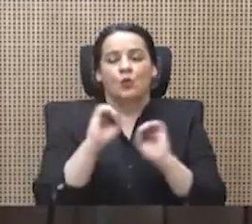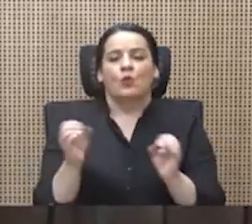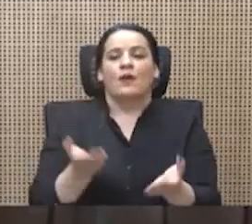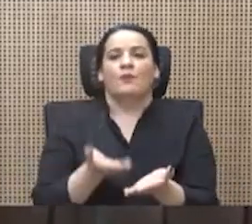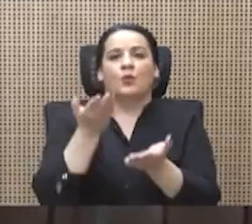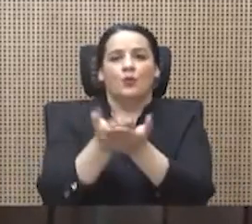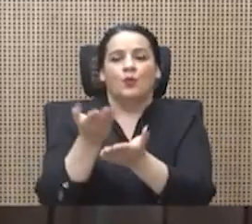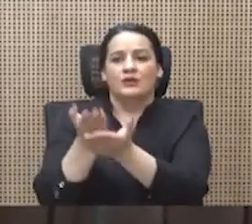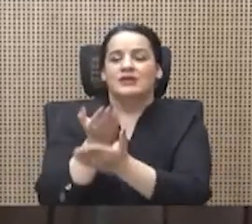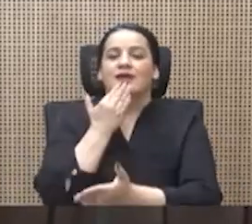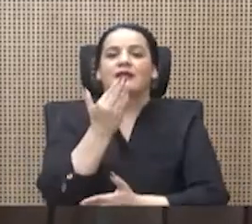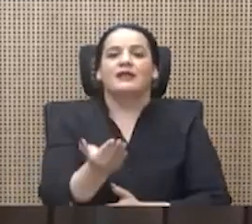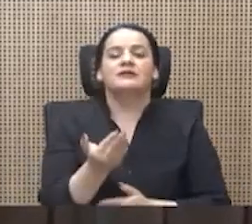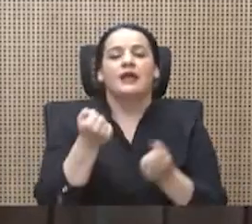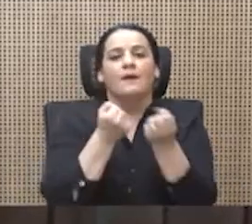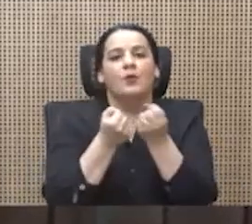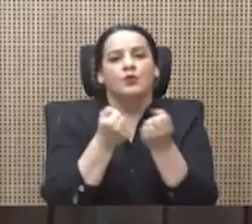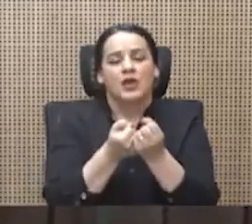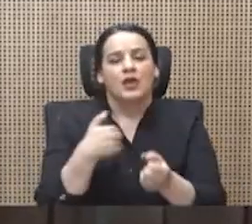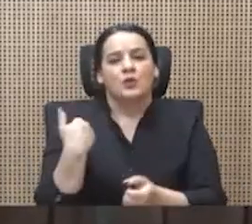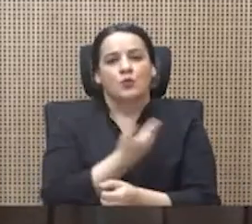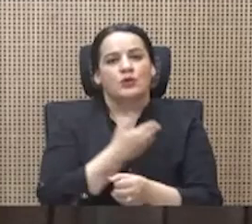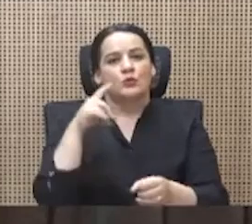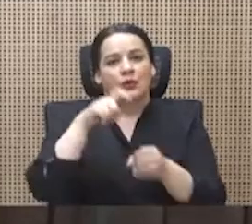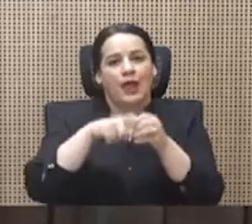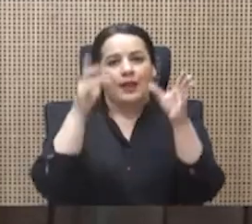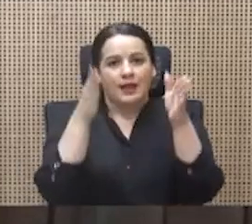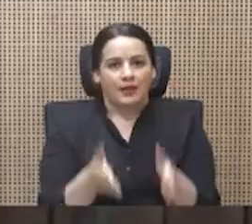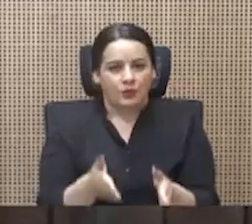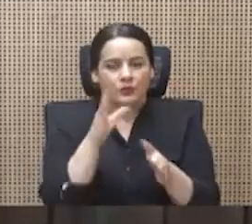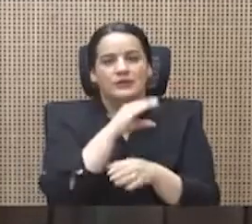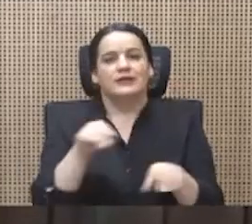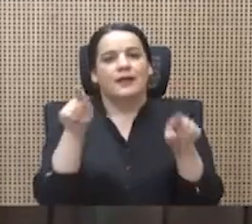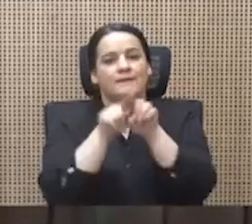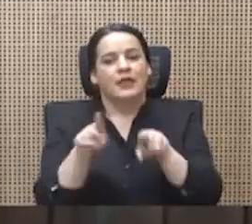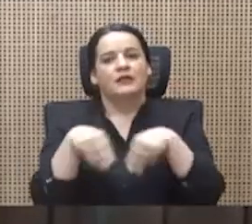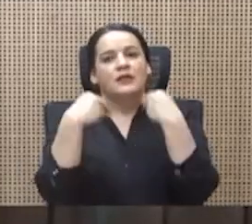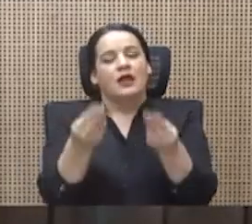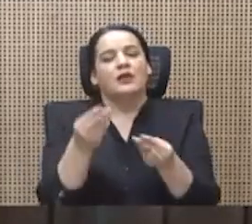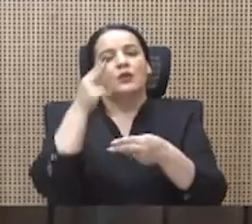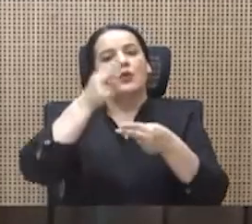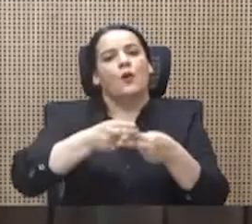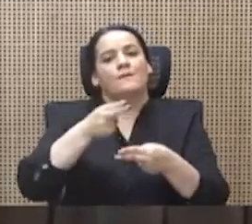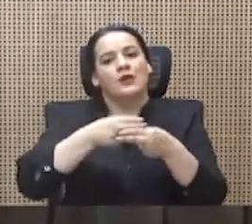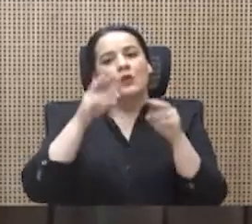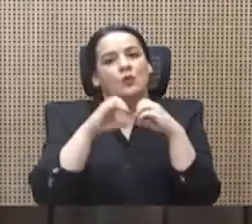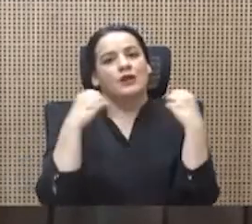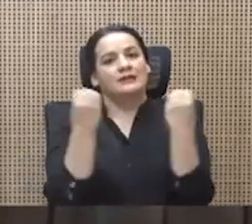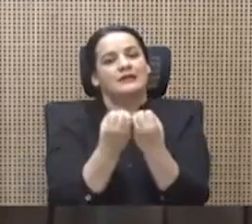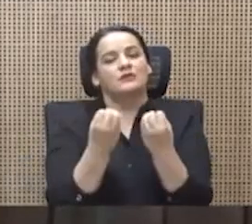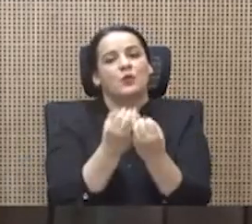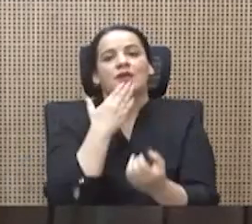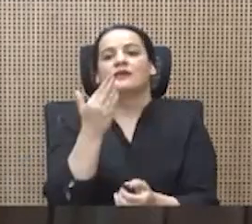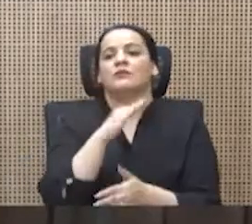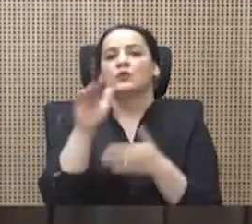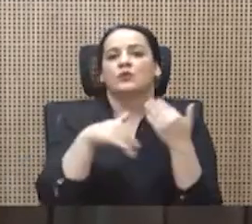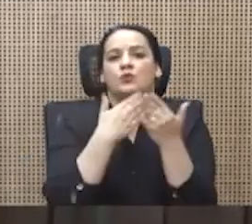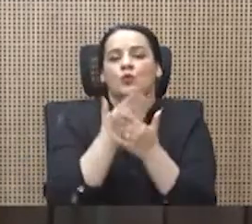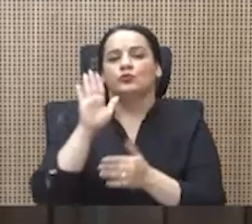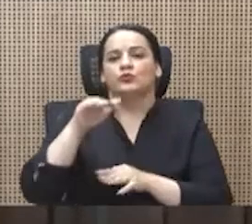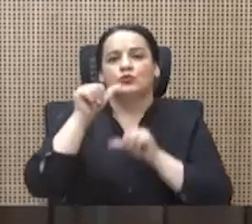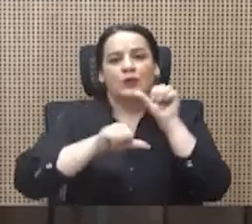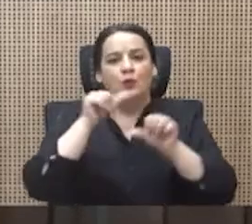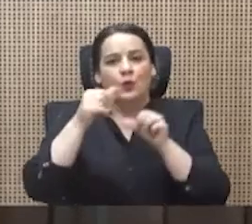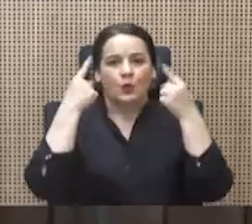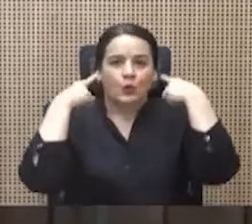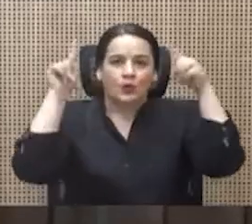Gracias al apoyo de nuestros aliados y da el nombre de la organización Agradeciendo a todos por sus esfuerzos para